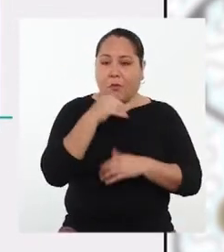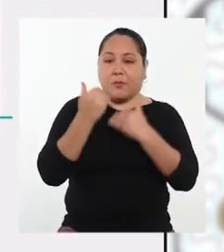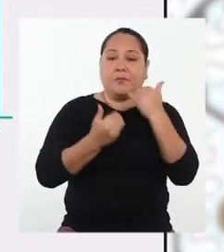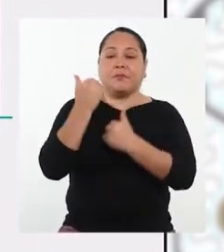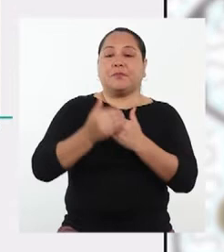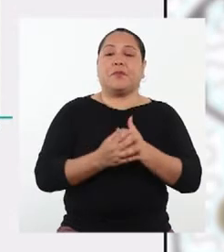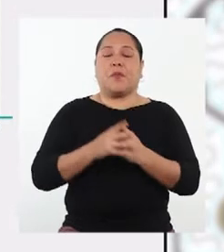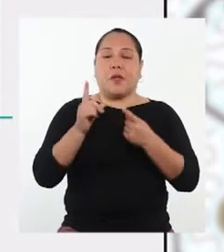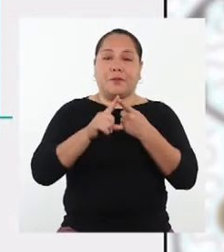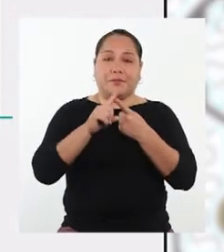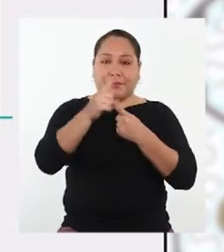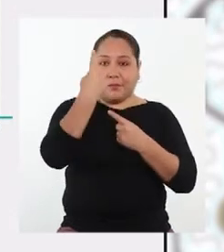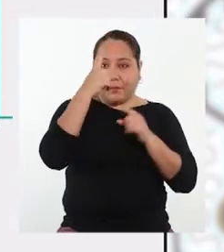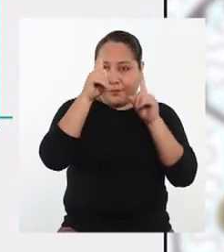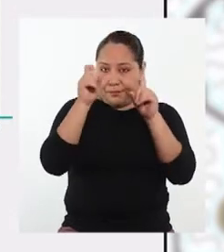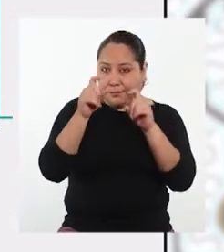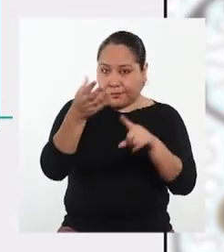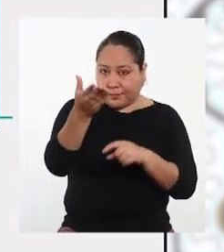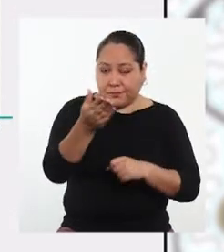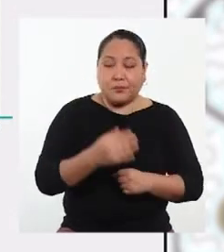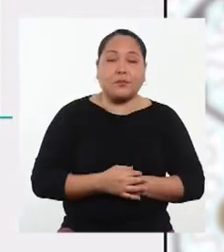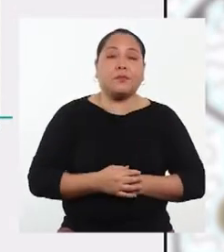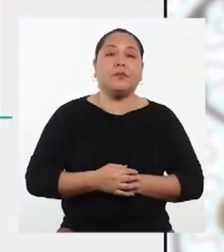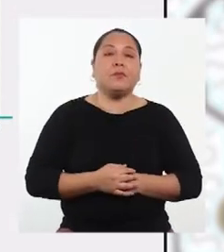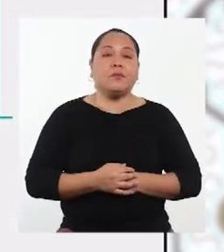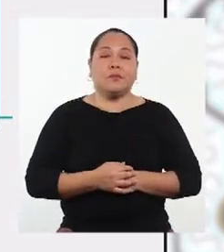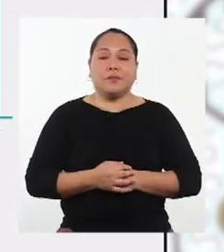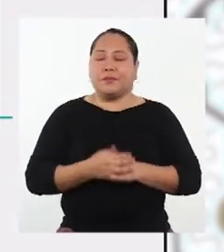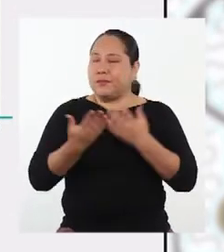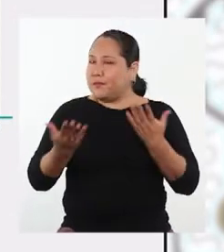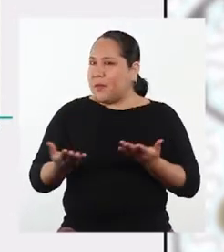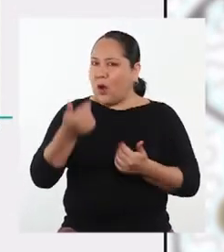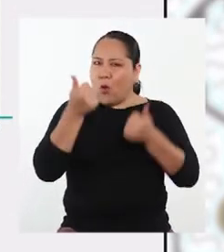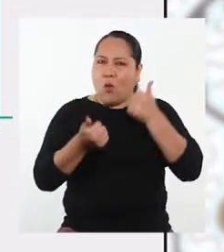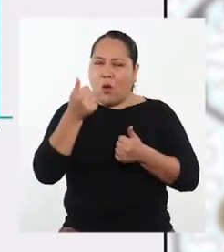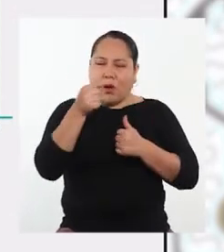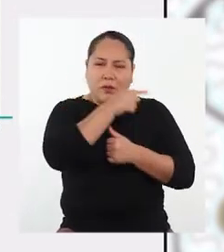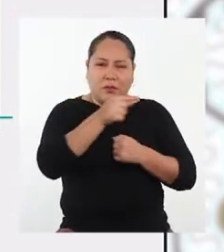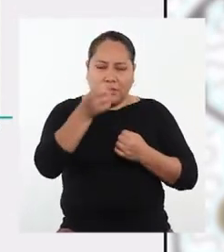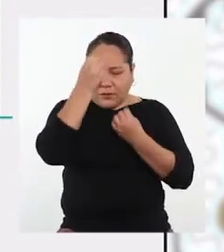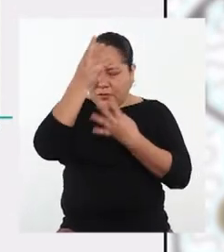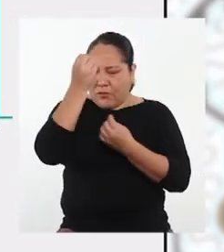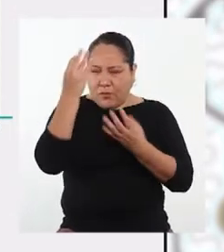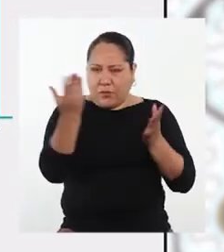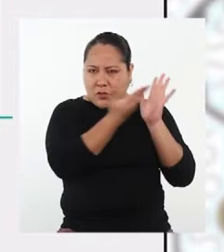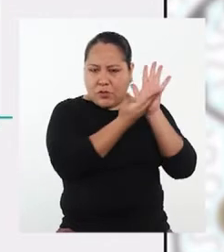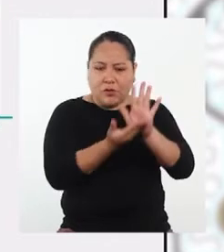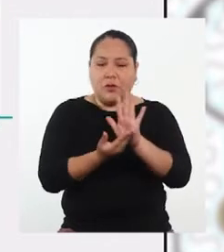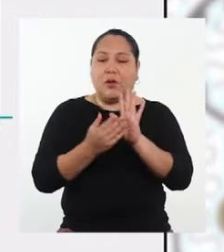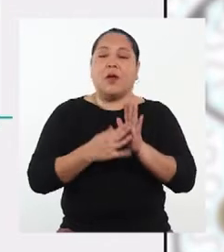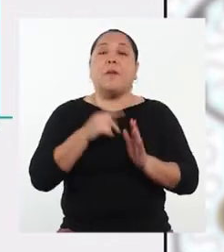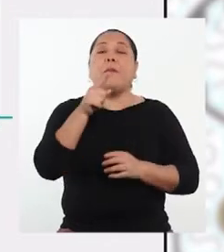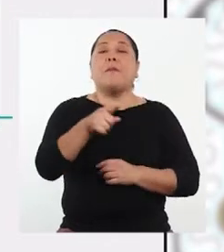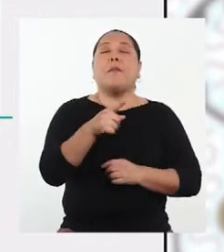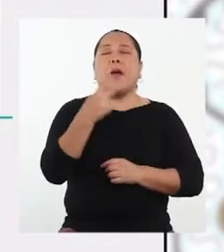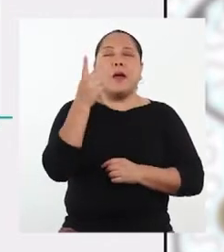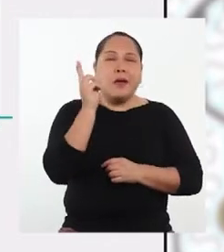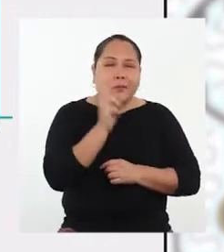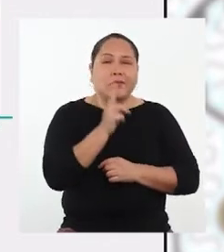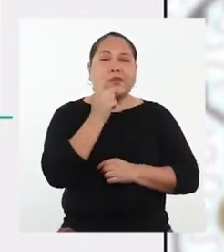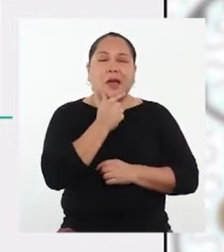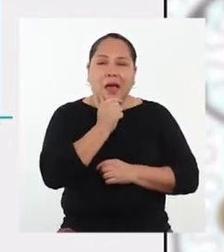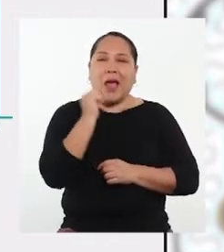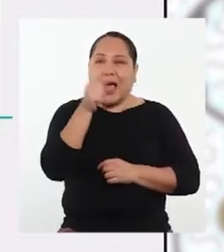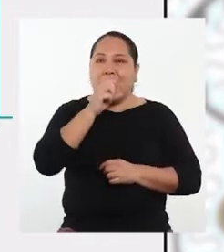el mismo procedimiento. La primera pregunta que debemos hacernos es, ¿de qué nos informa este gráfico de barras? Por lo